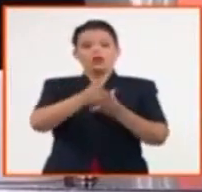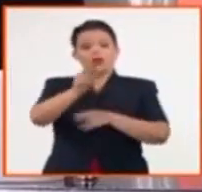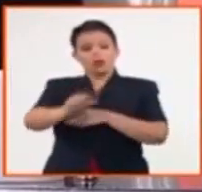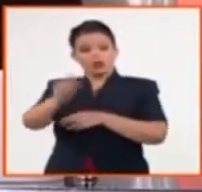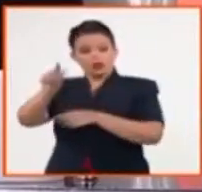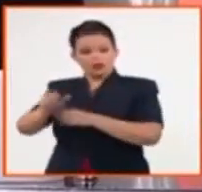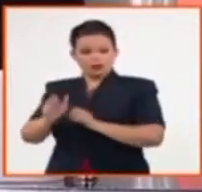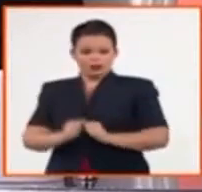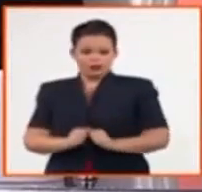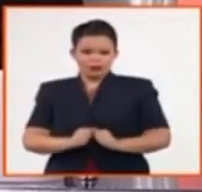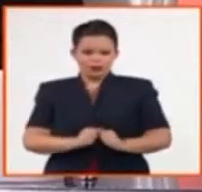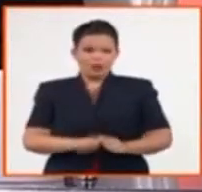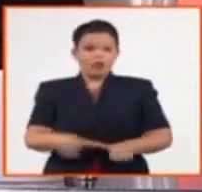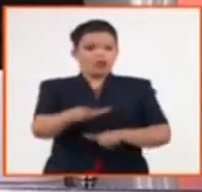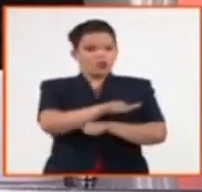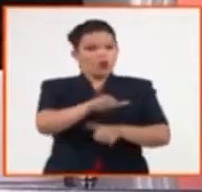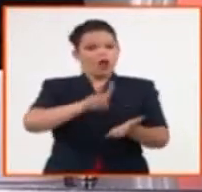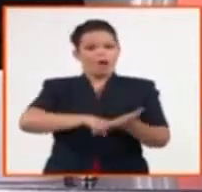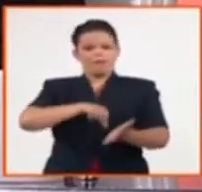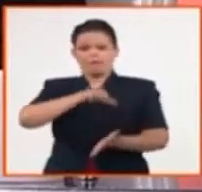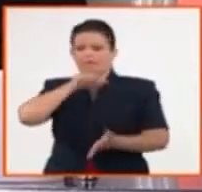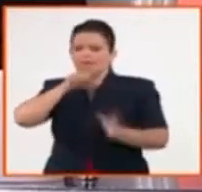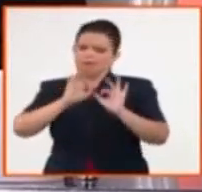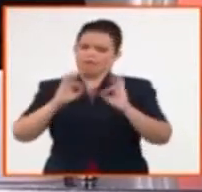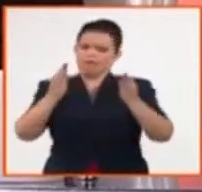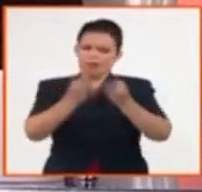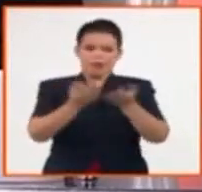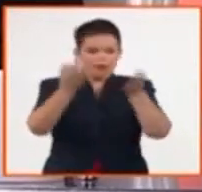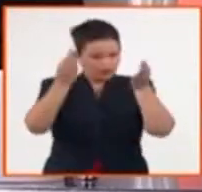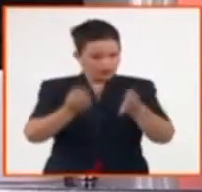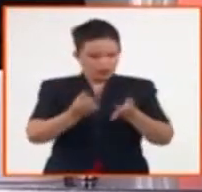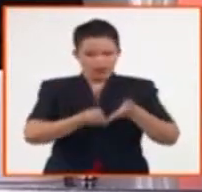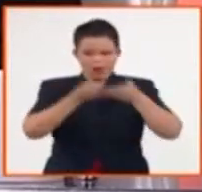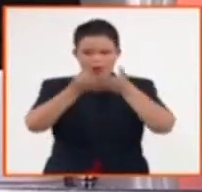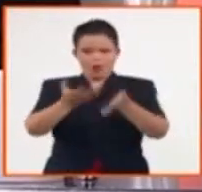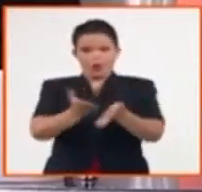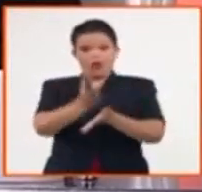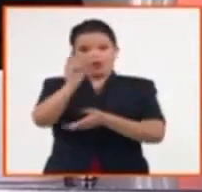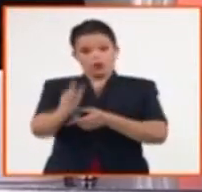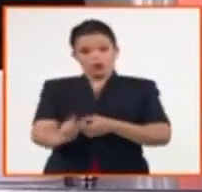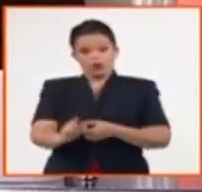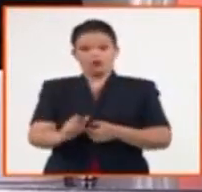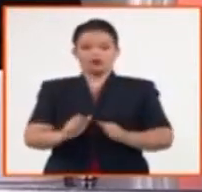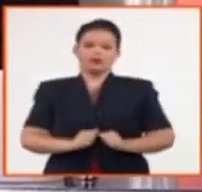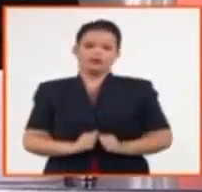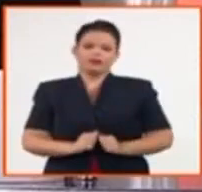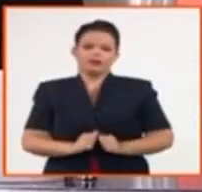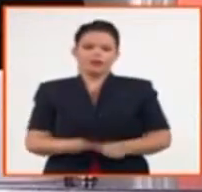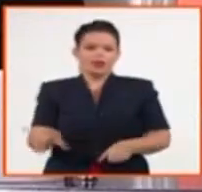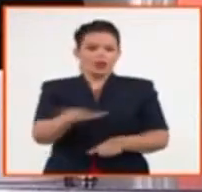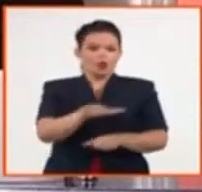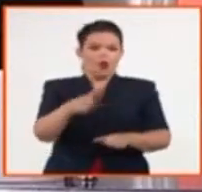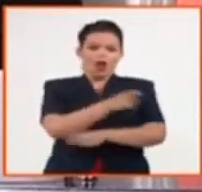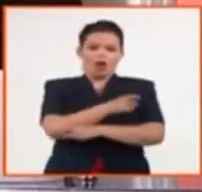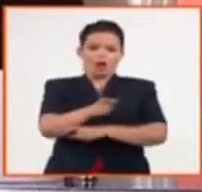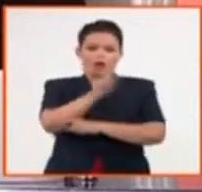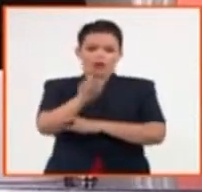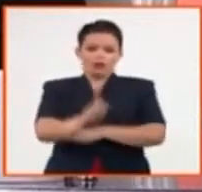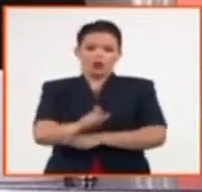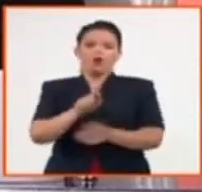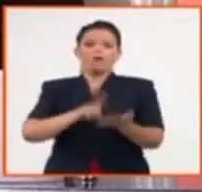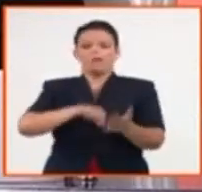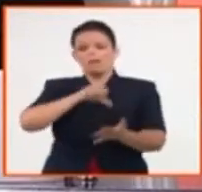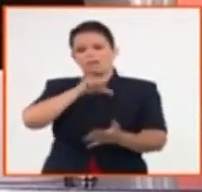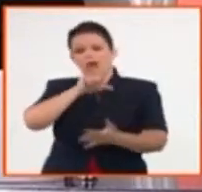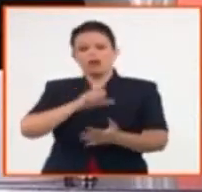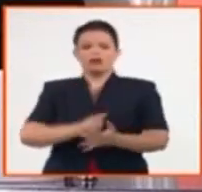de la familia, que siempre lo ha hecho, pero se han convertido en los maestros de sus hijos, combinando esta actividad no presencial a